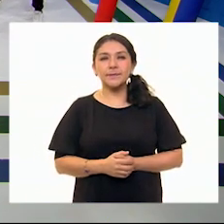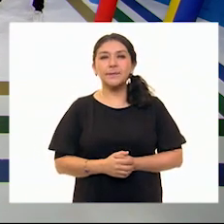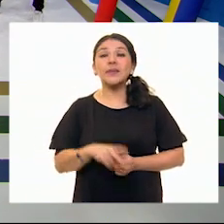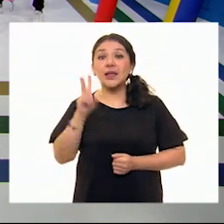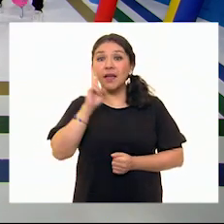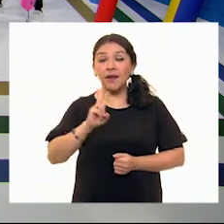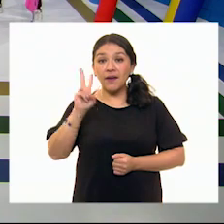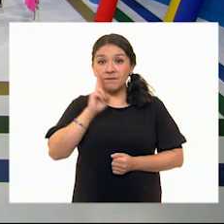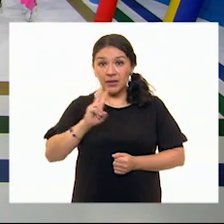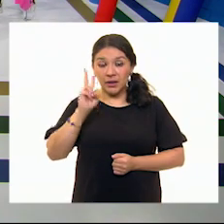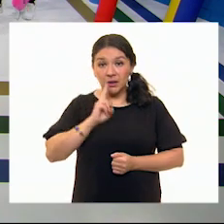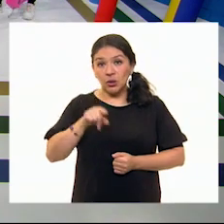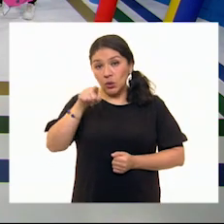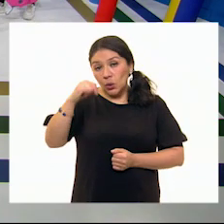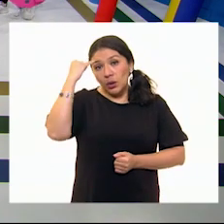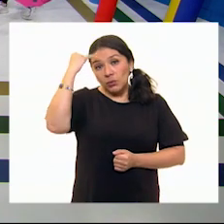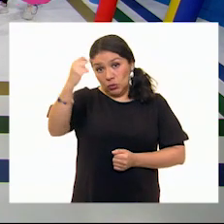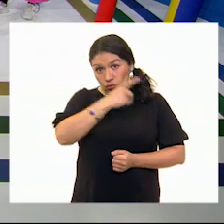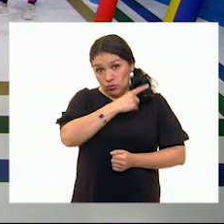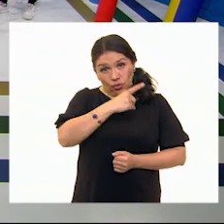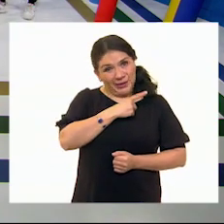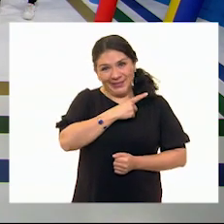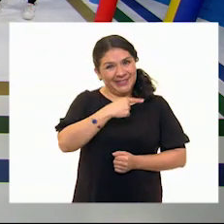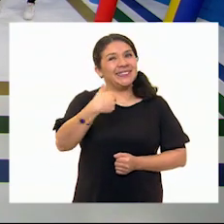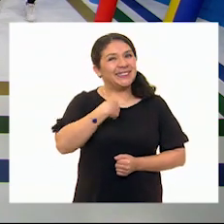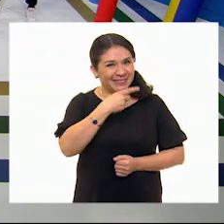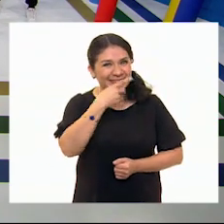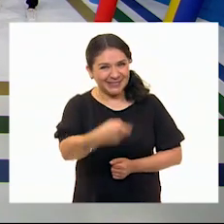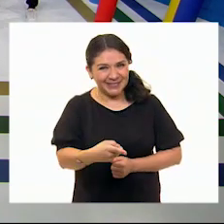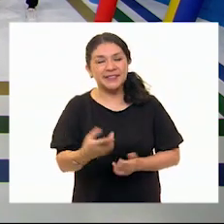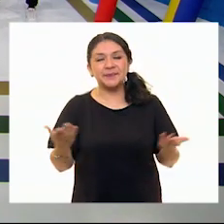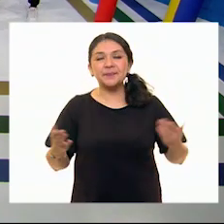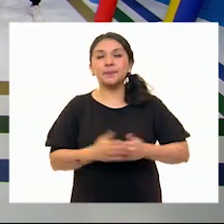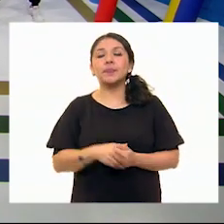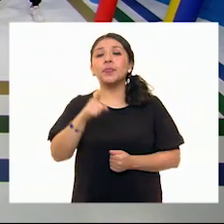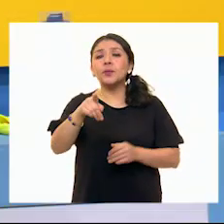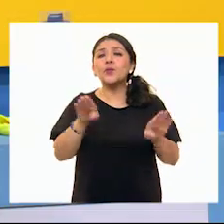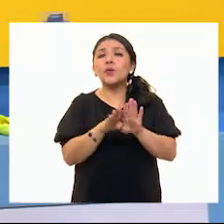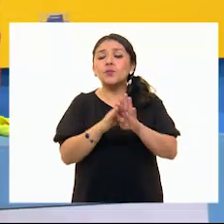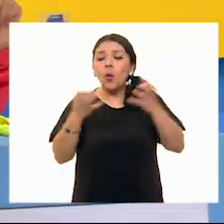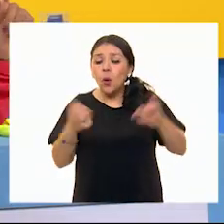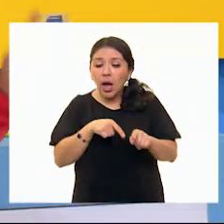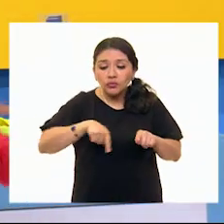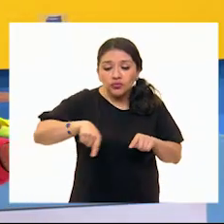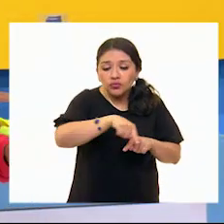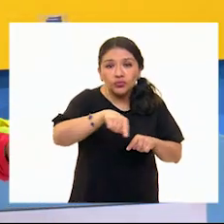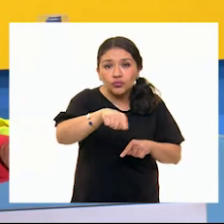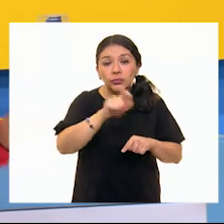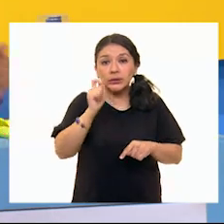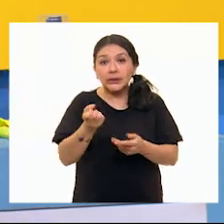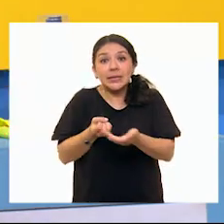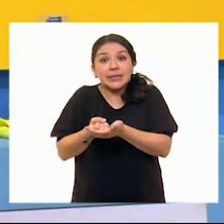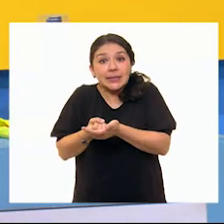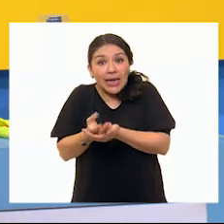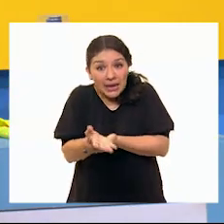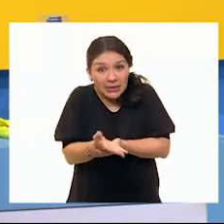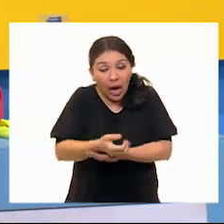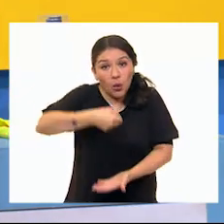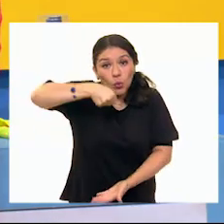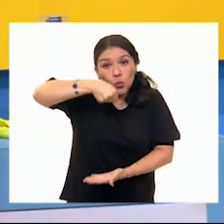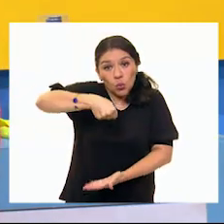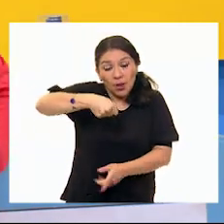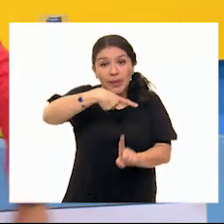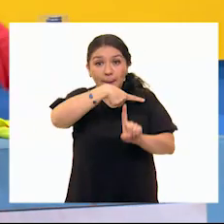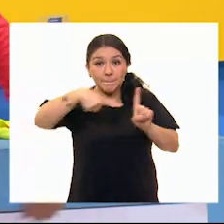A ver, ¿yo me pongo mi recorrido? No, yo te lo digo. Igual en casita, el recorrido que van a hacer va a ser salida, cubeta,